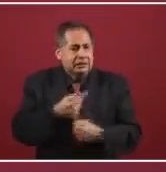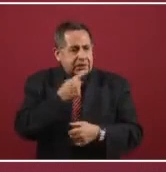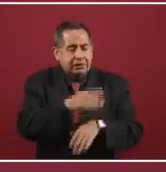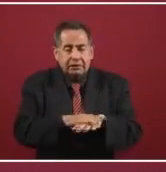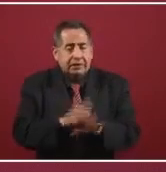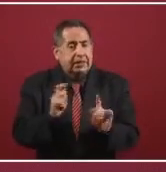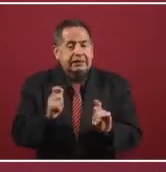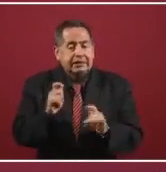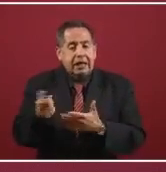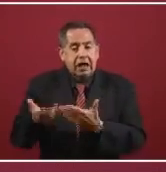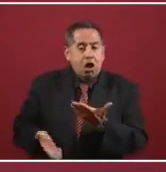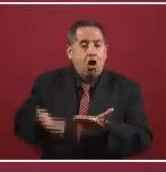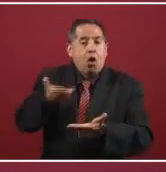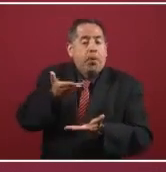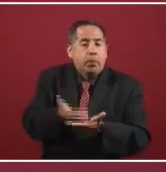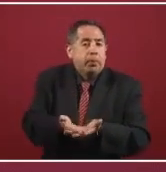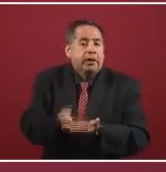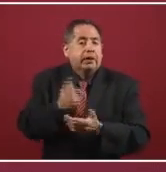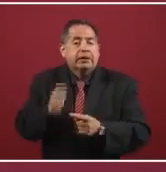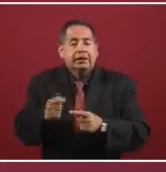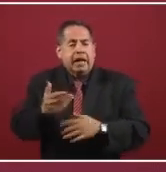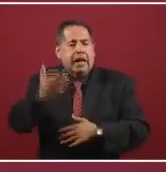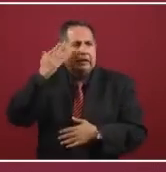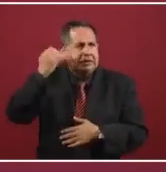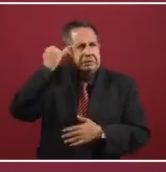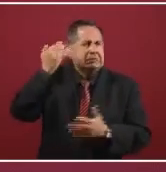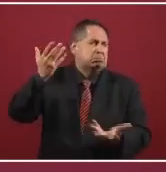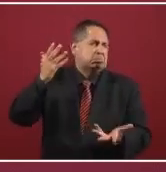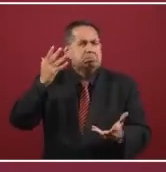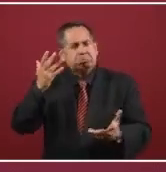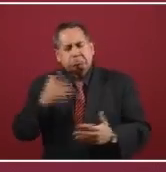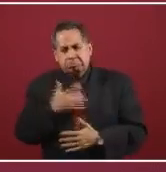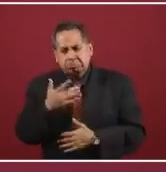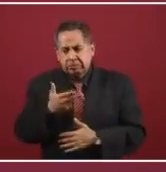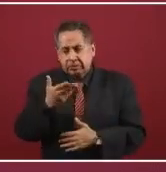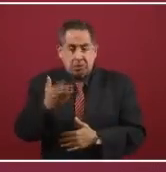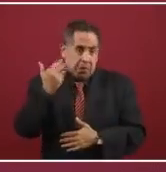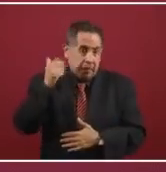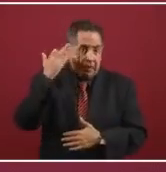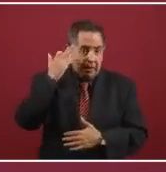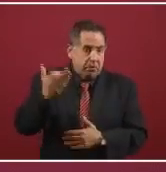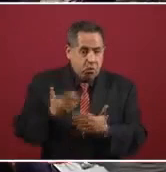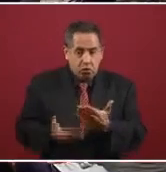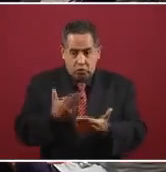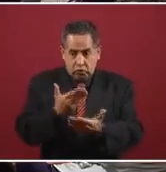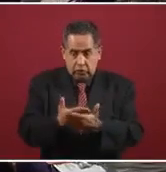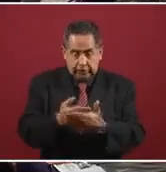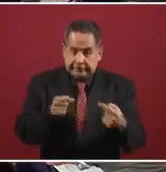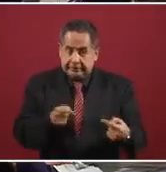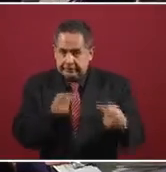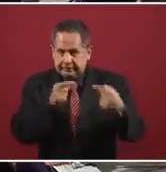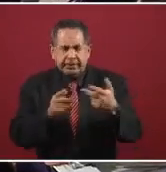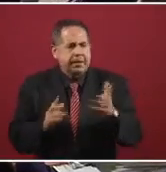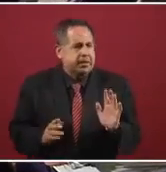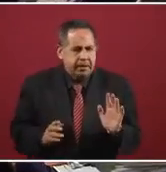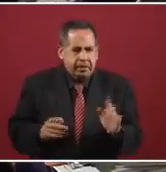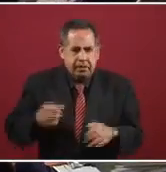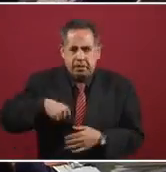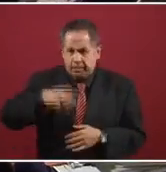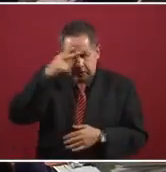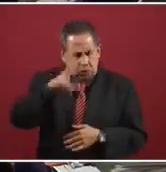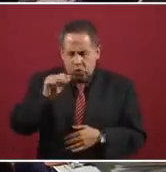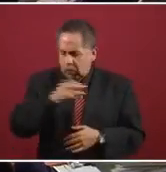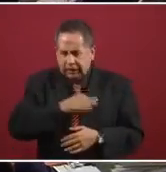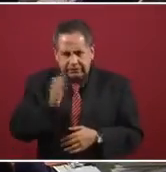una propuesta que estuvo en la mesa, pues en aquellos días, en situación muy difícil, pero que nosotros no